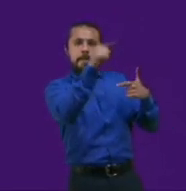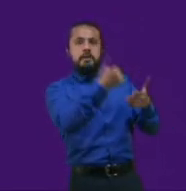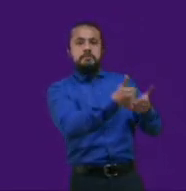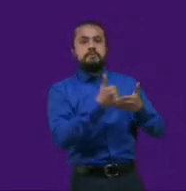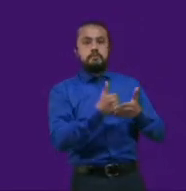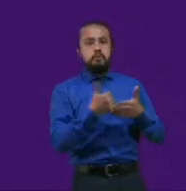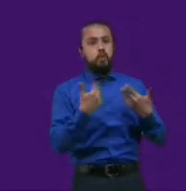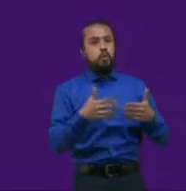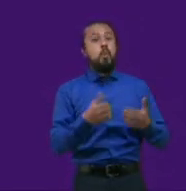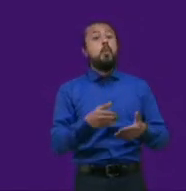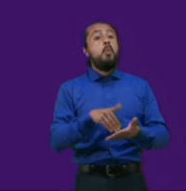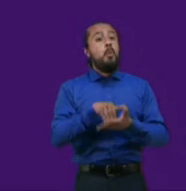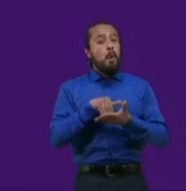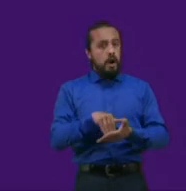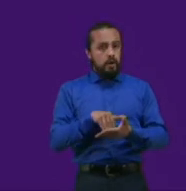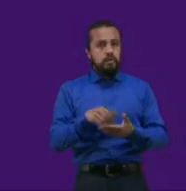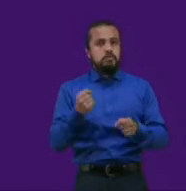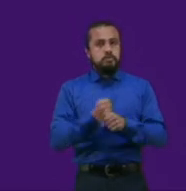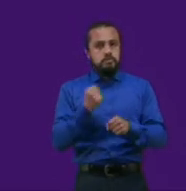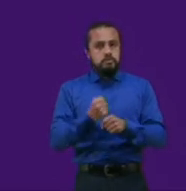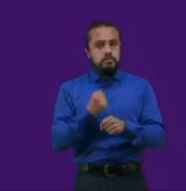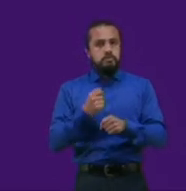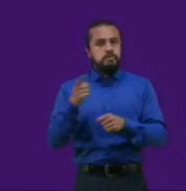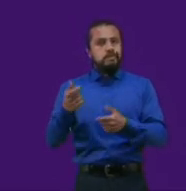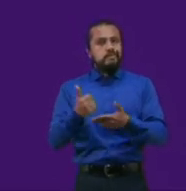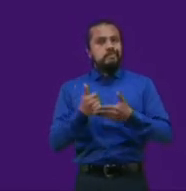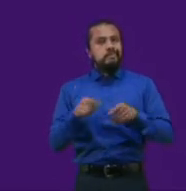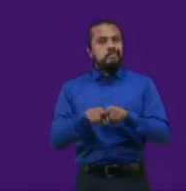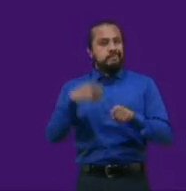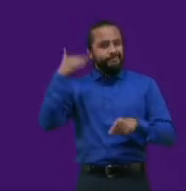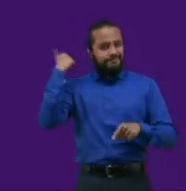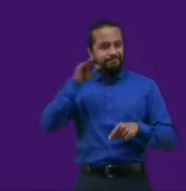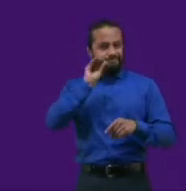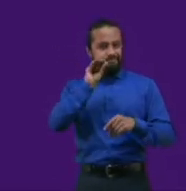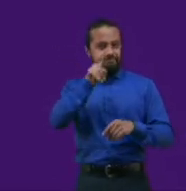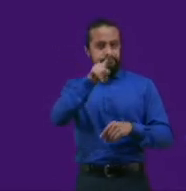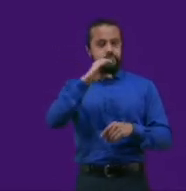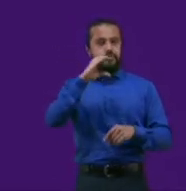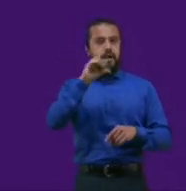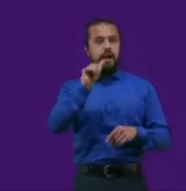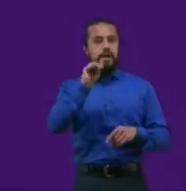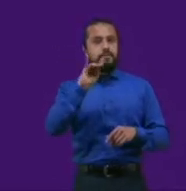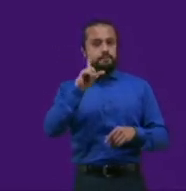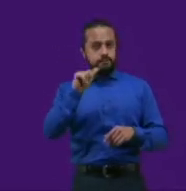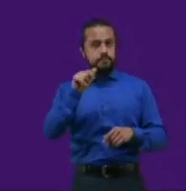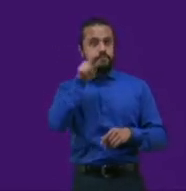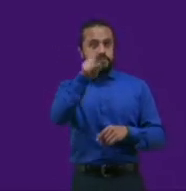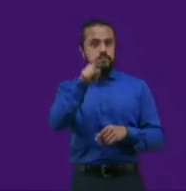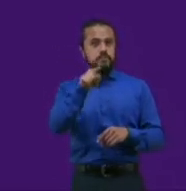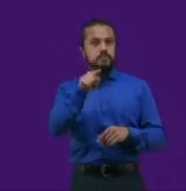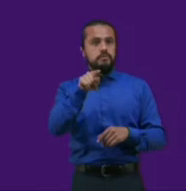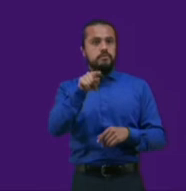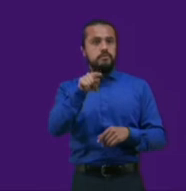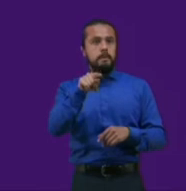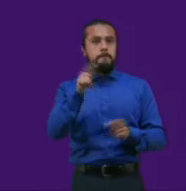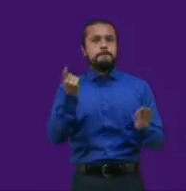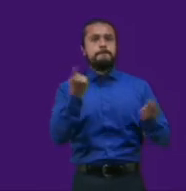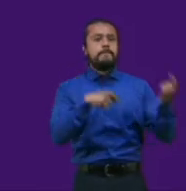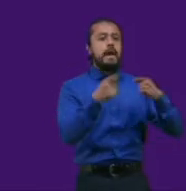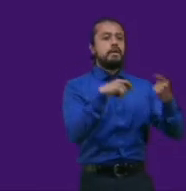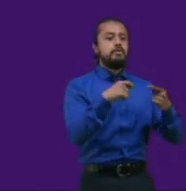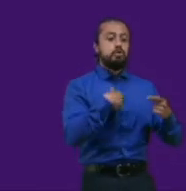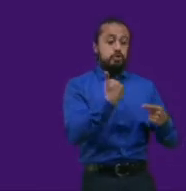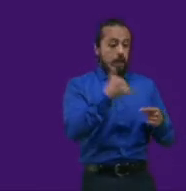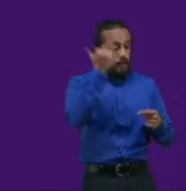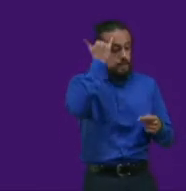fuertísimo, gracias a tener, como decía Camila, ese product market fit, que es que de verdad creaste algo que